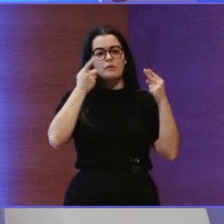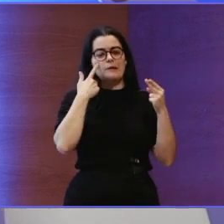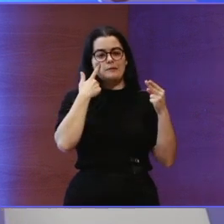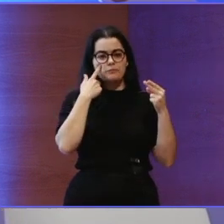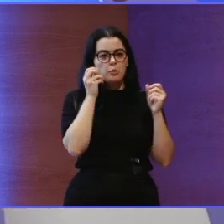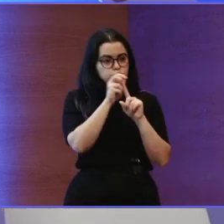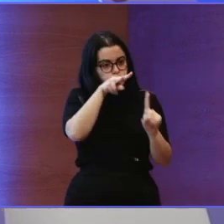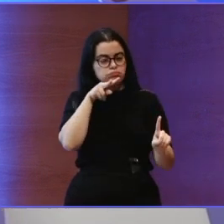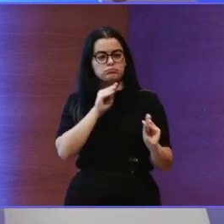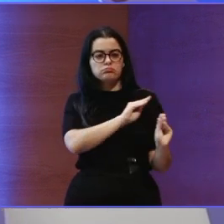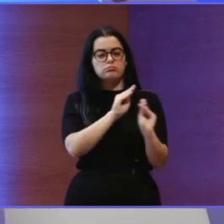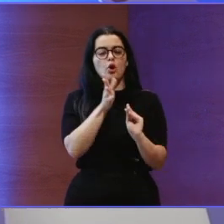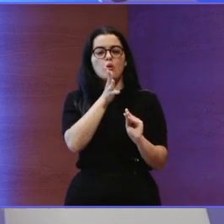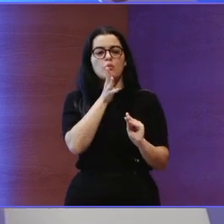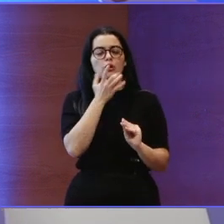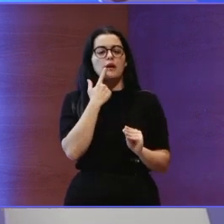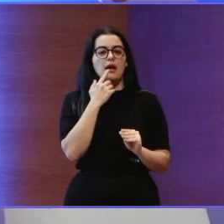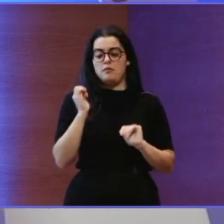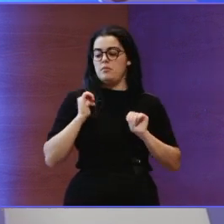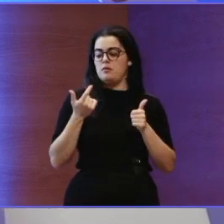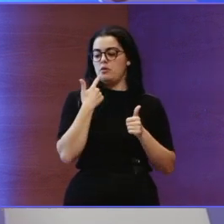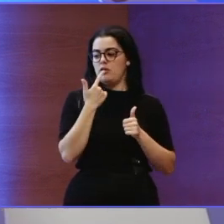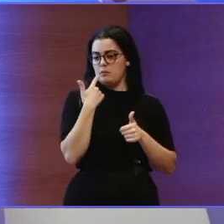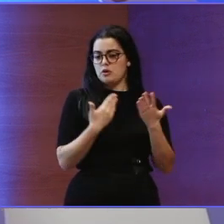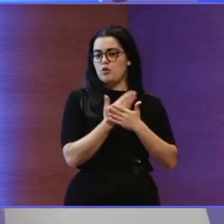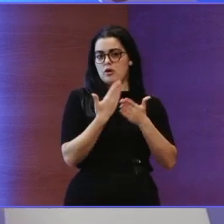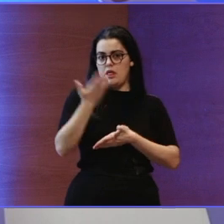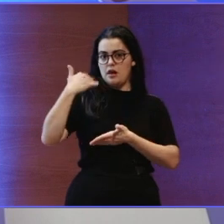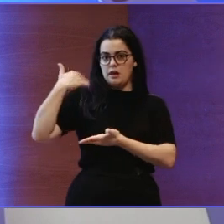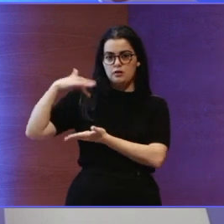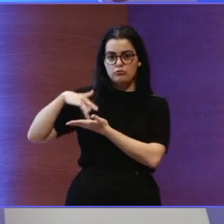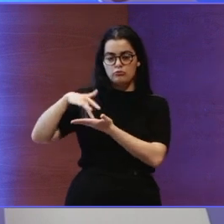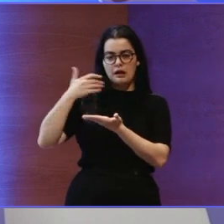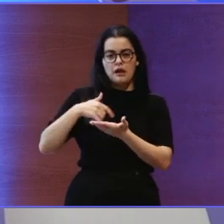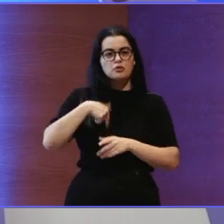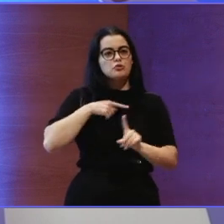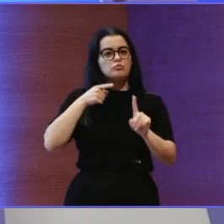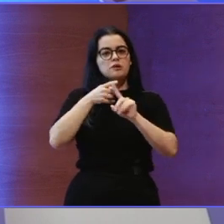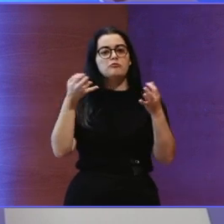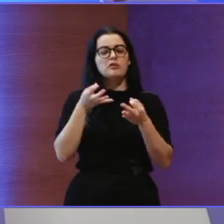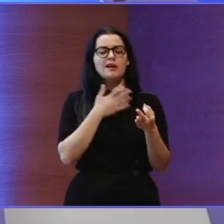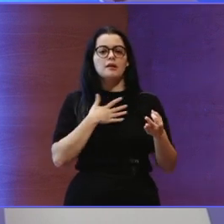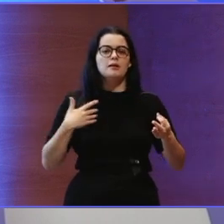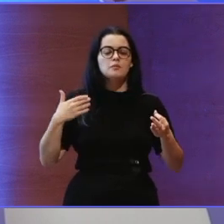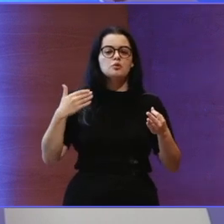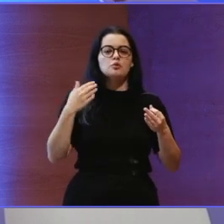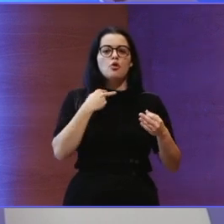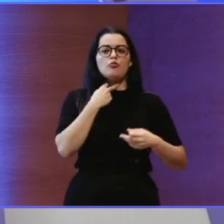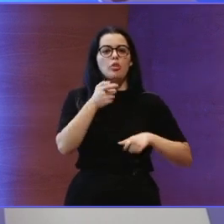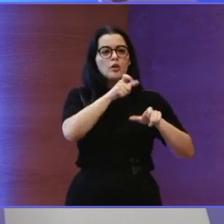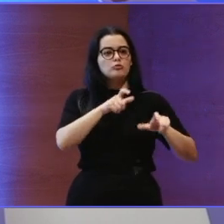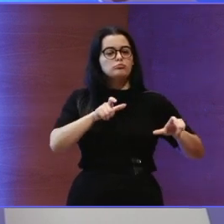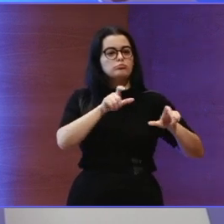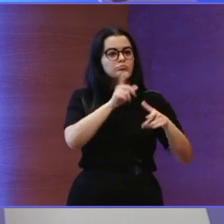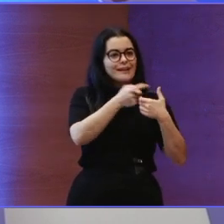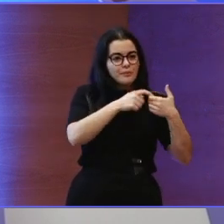porque como decíamos al principio como en anteriores jornadas lo que pretendemos es incorporar la voz de los agentes